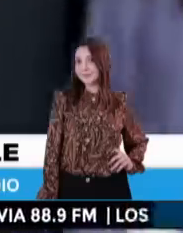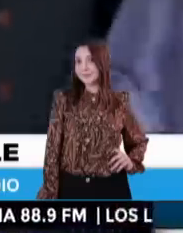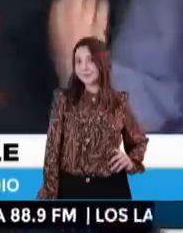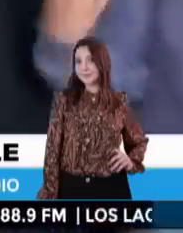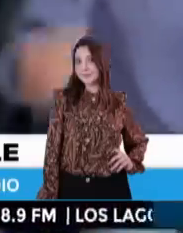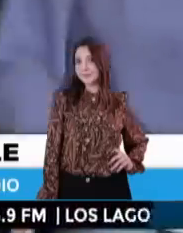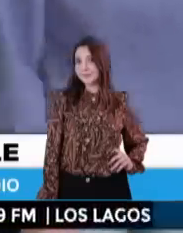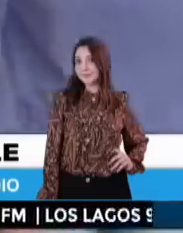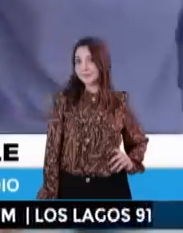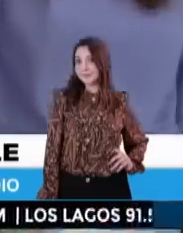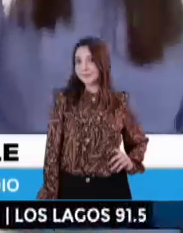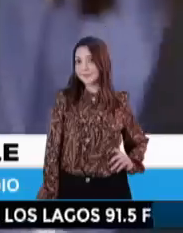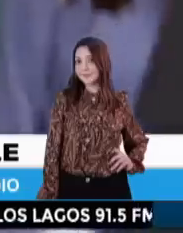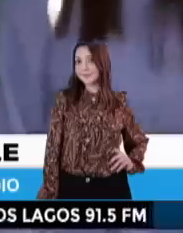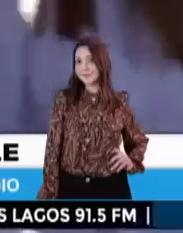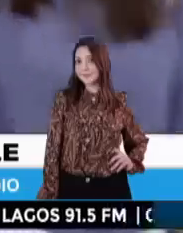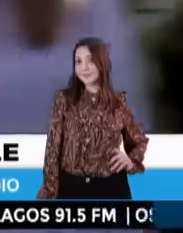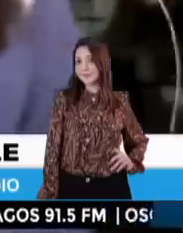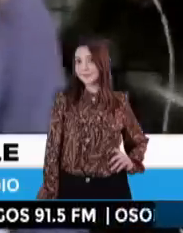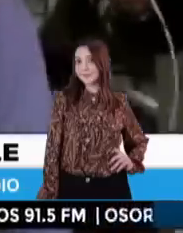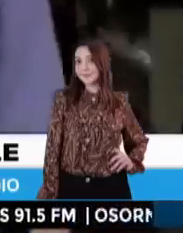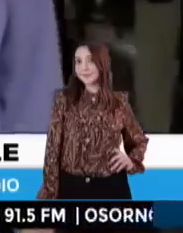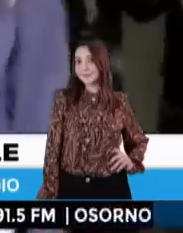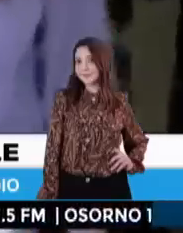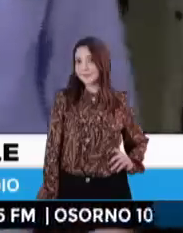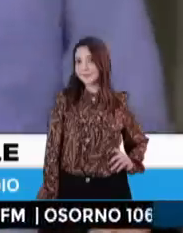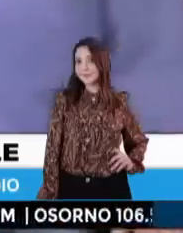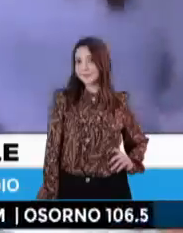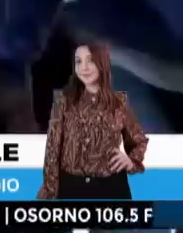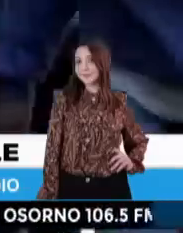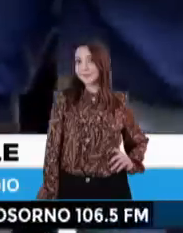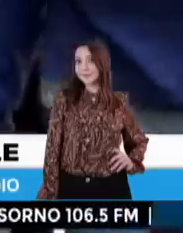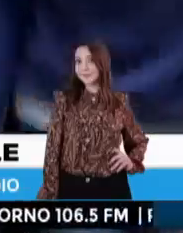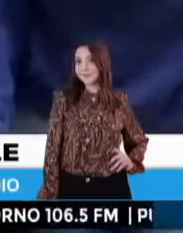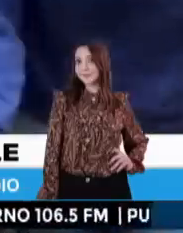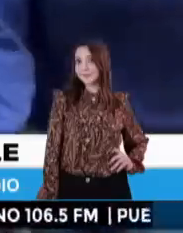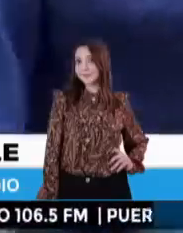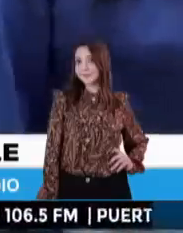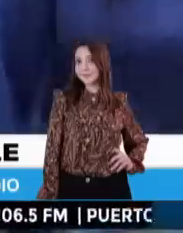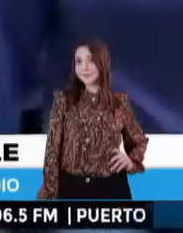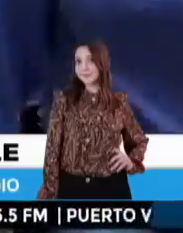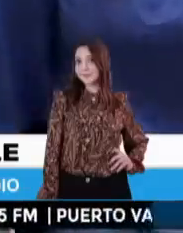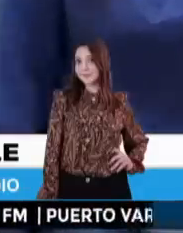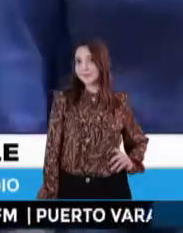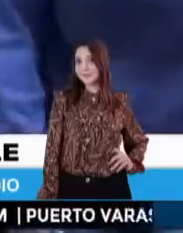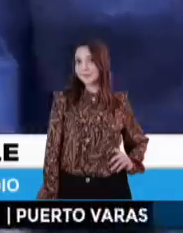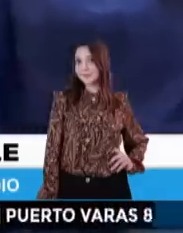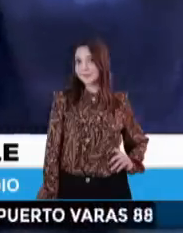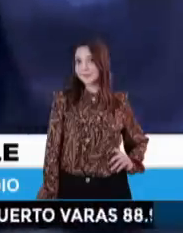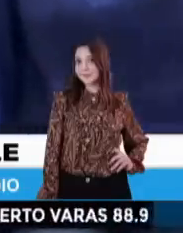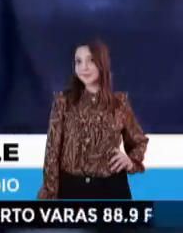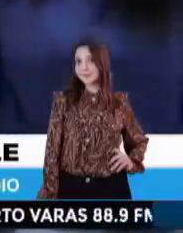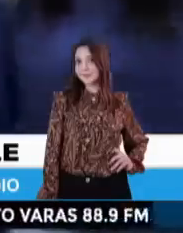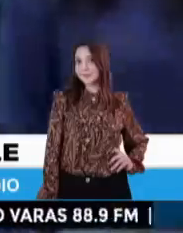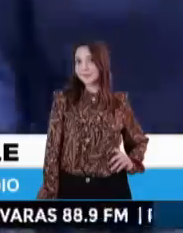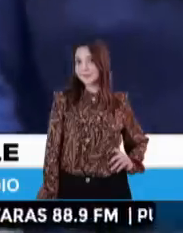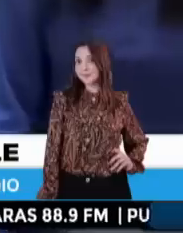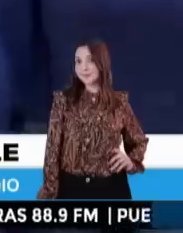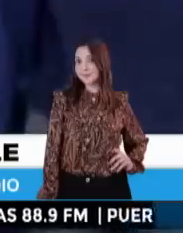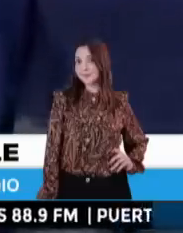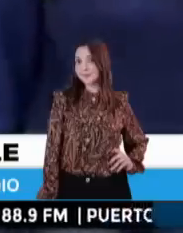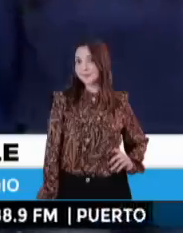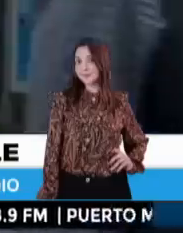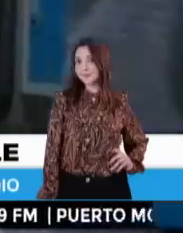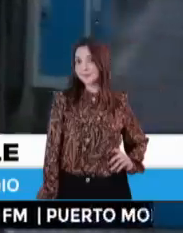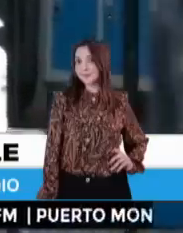reformas constitucionales, eliminar leyes orgánicas constitucionales y de quórum calificado, suprimir el control preventivo de oficio